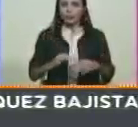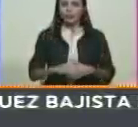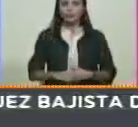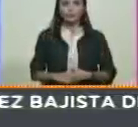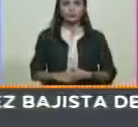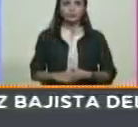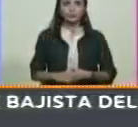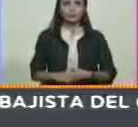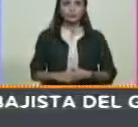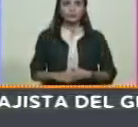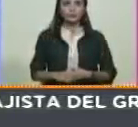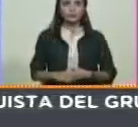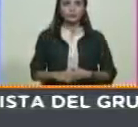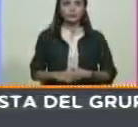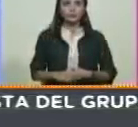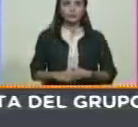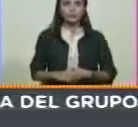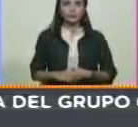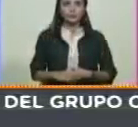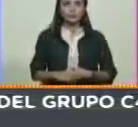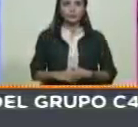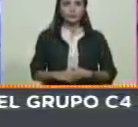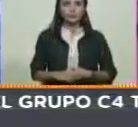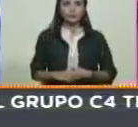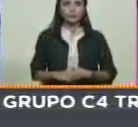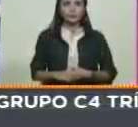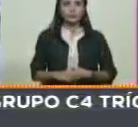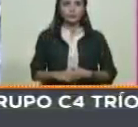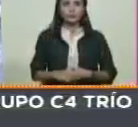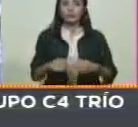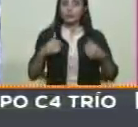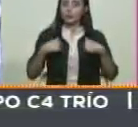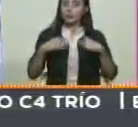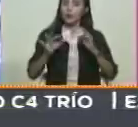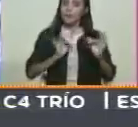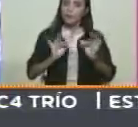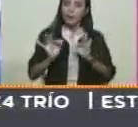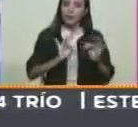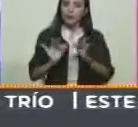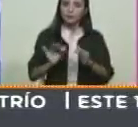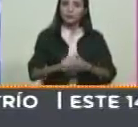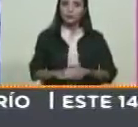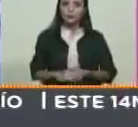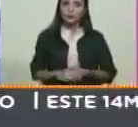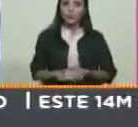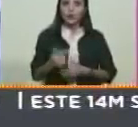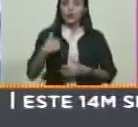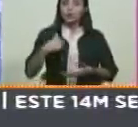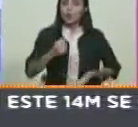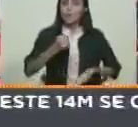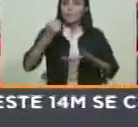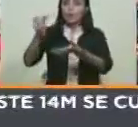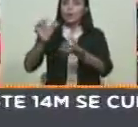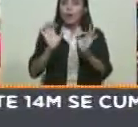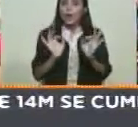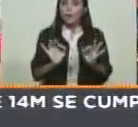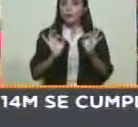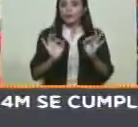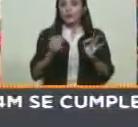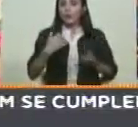yo anuncio que estoy preparando un premio especial